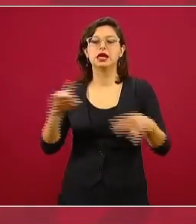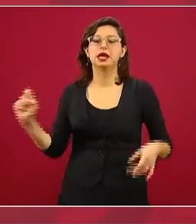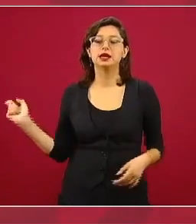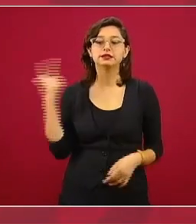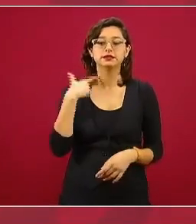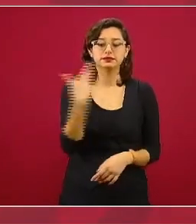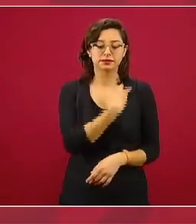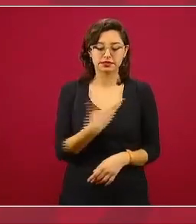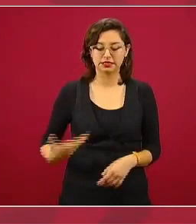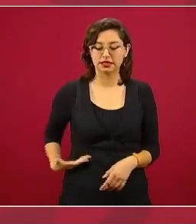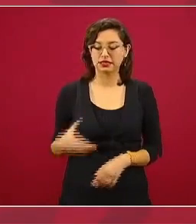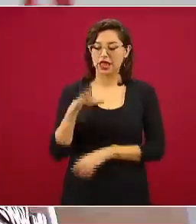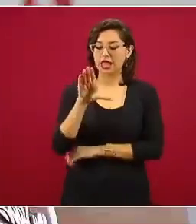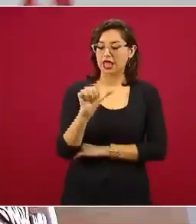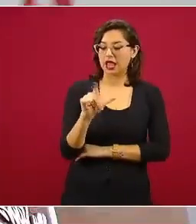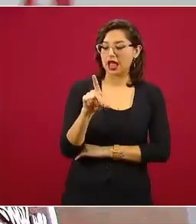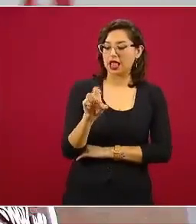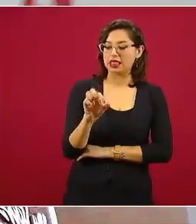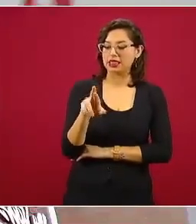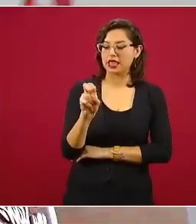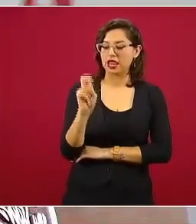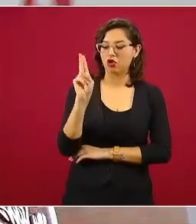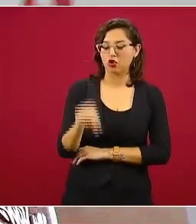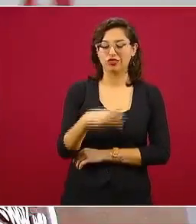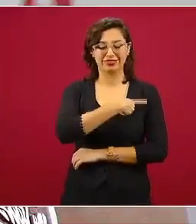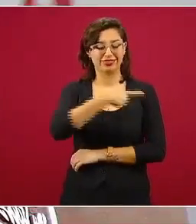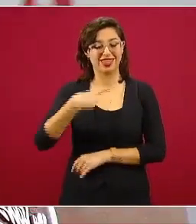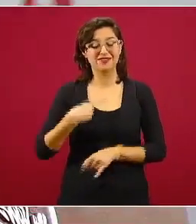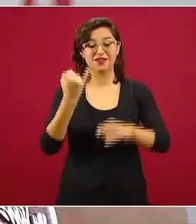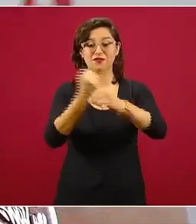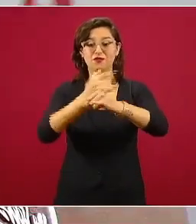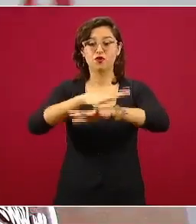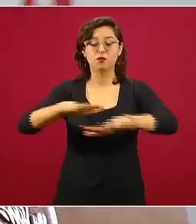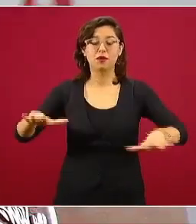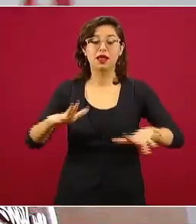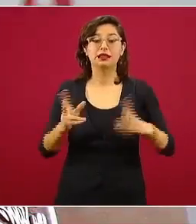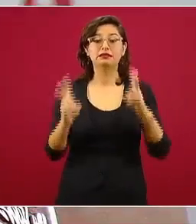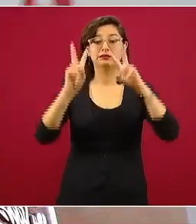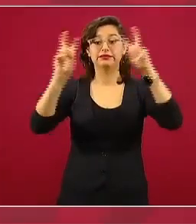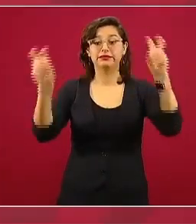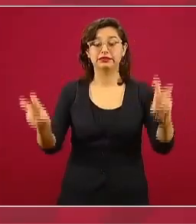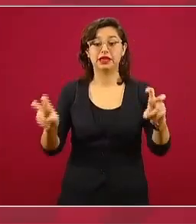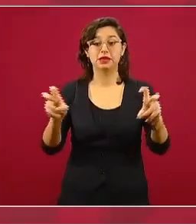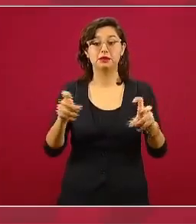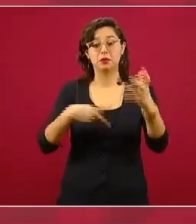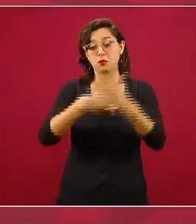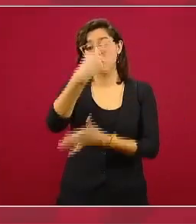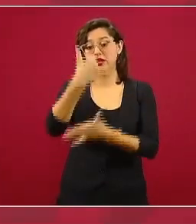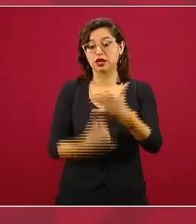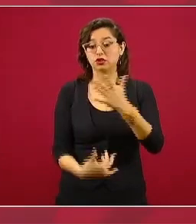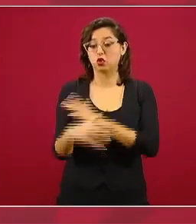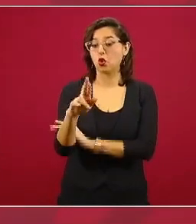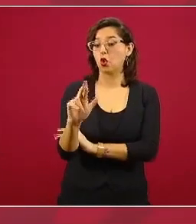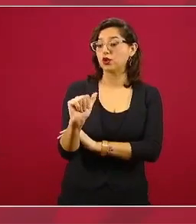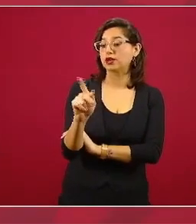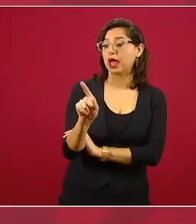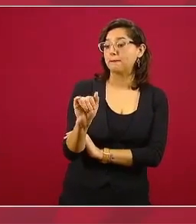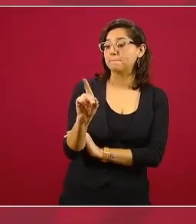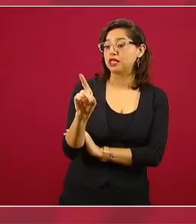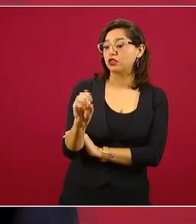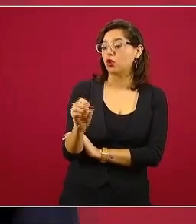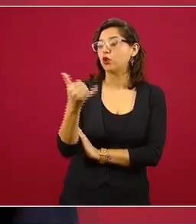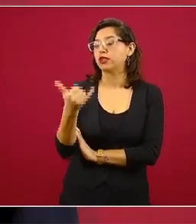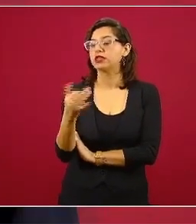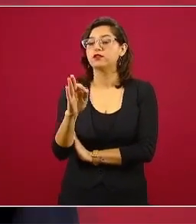informara sobre el operativo llamado Rápido y Furioso,